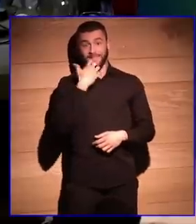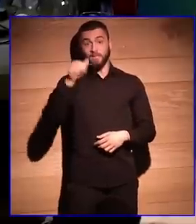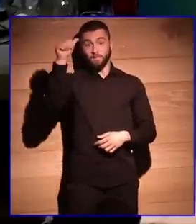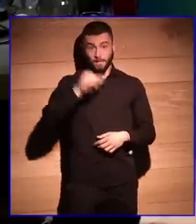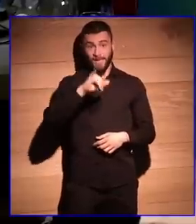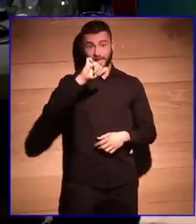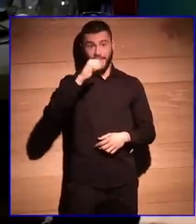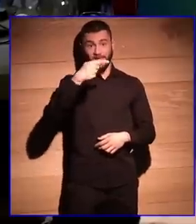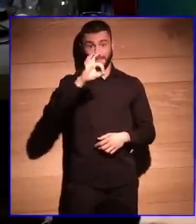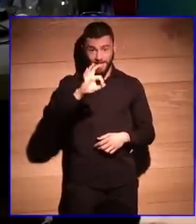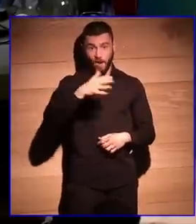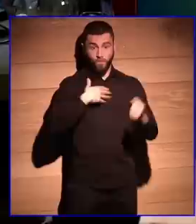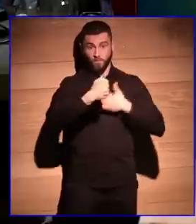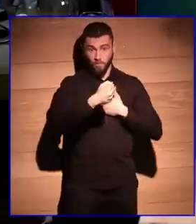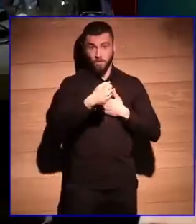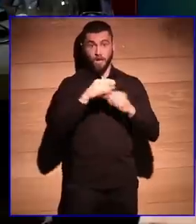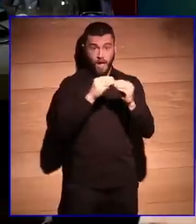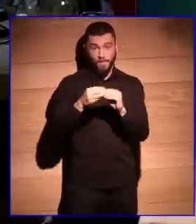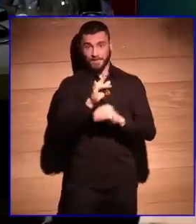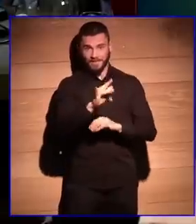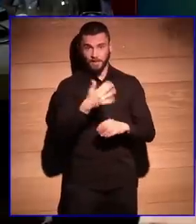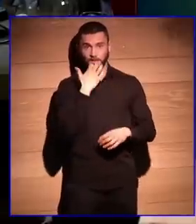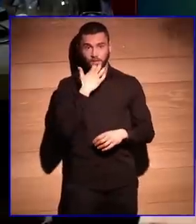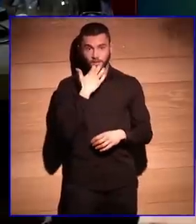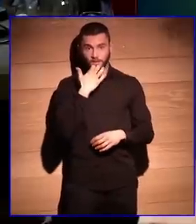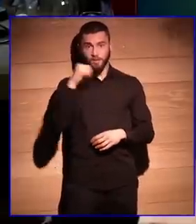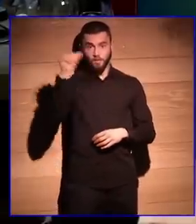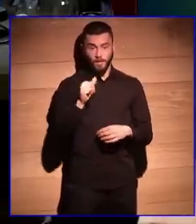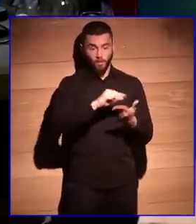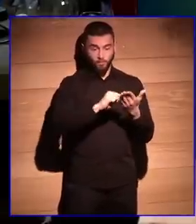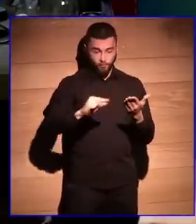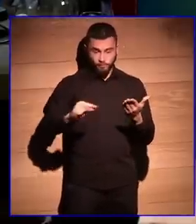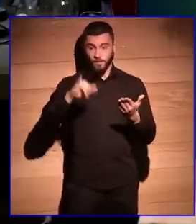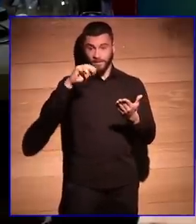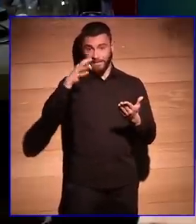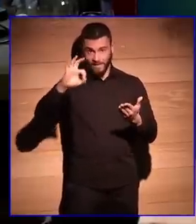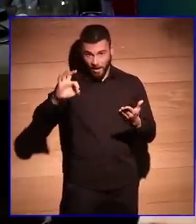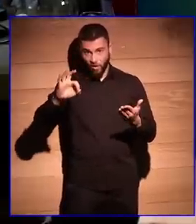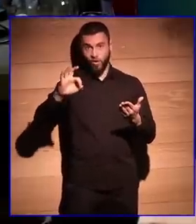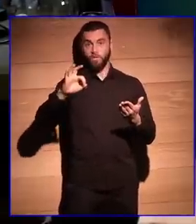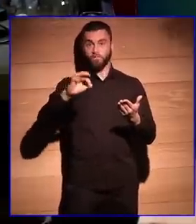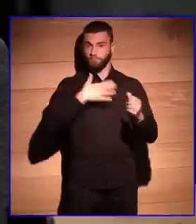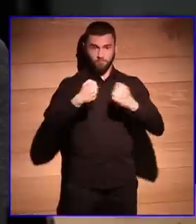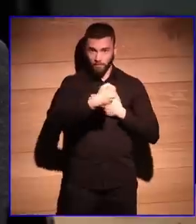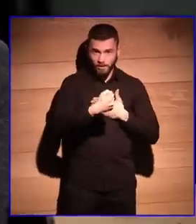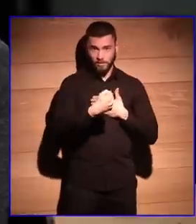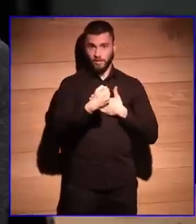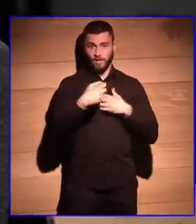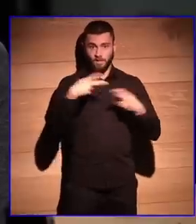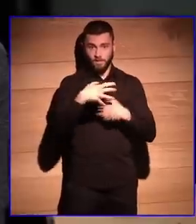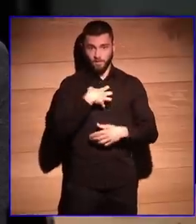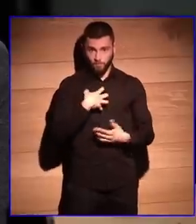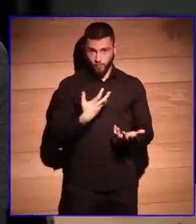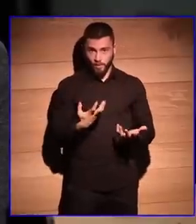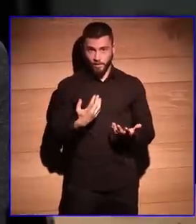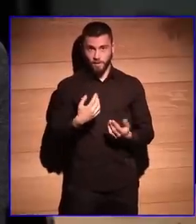Esa es la clave. Si escribes la peli de Yago, inevitablemente empatizarás con Yago. Te caerá bien, ya. No sé si te caerá bien. La